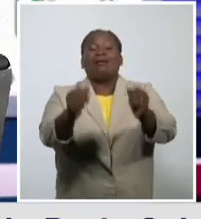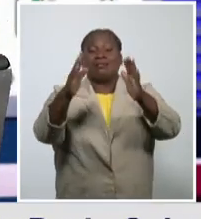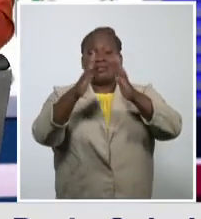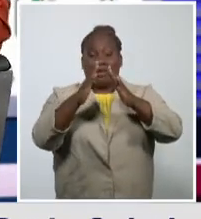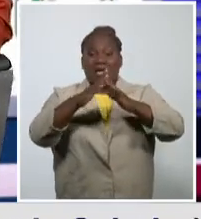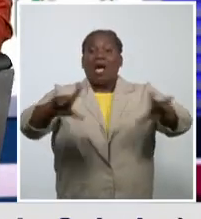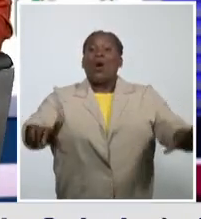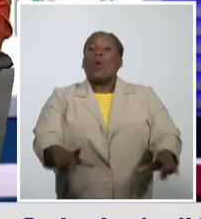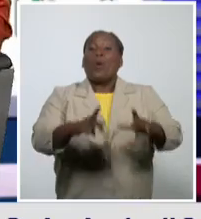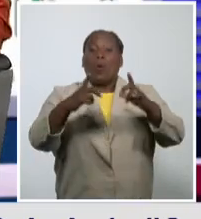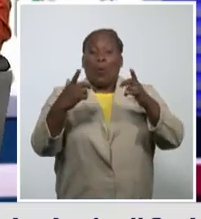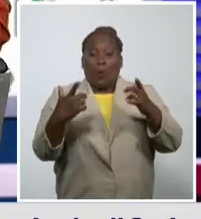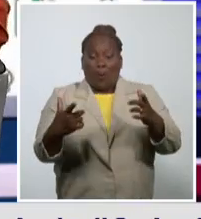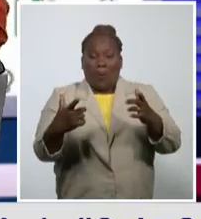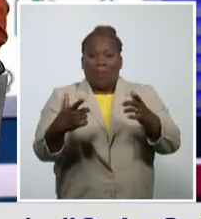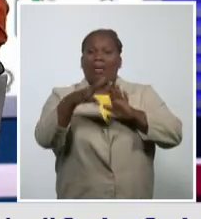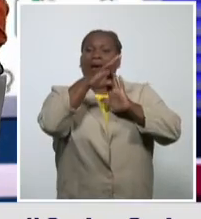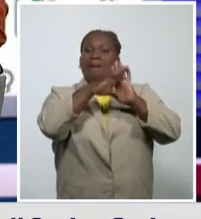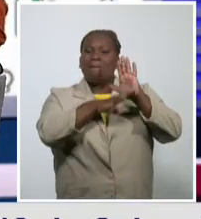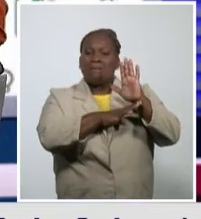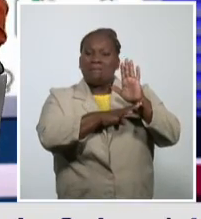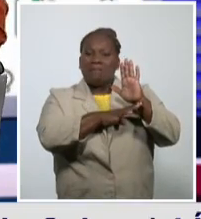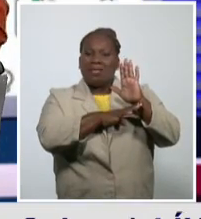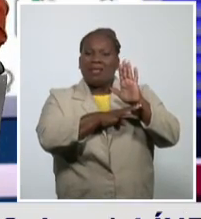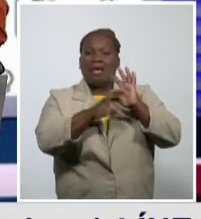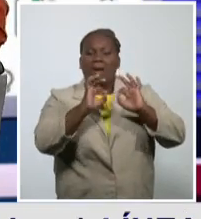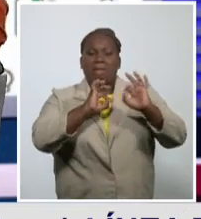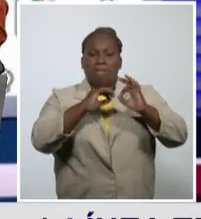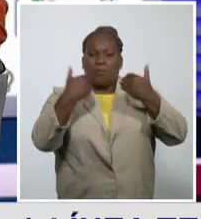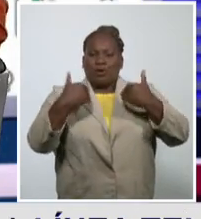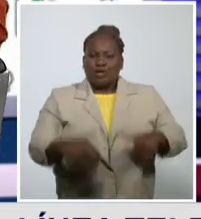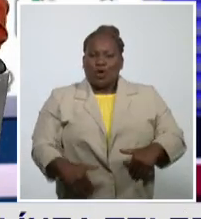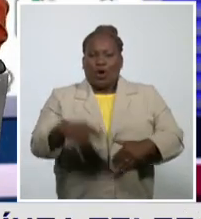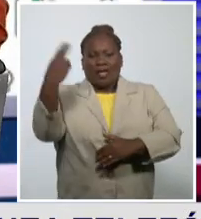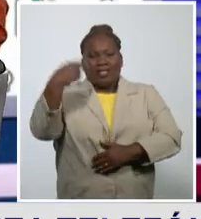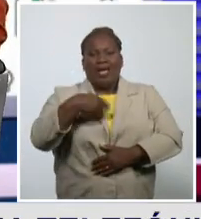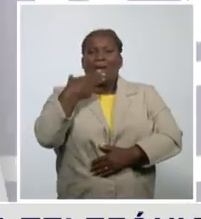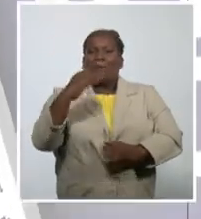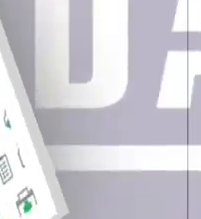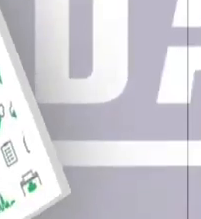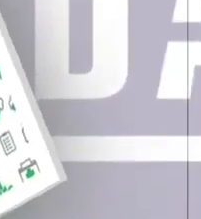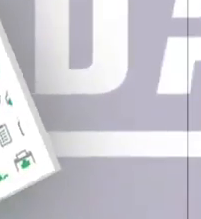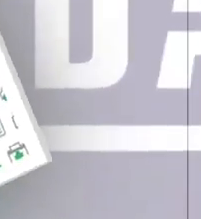estrictamente con las medidas de autoprotección indicadas. Muy buenos días.